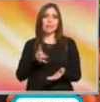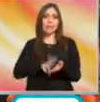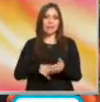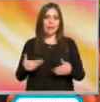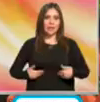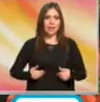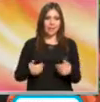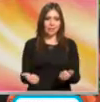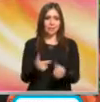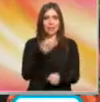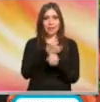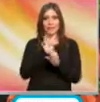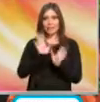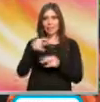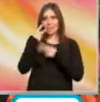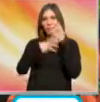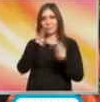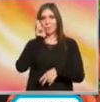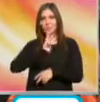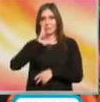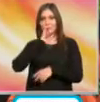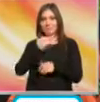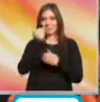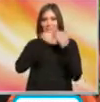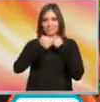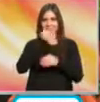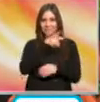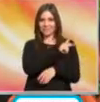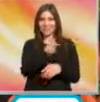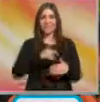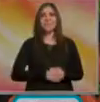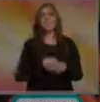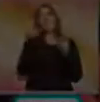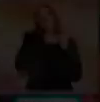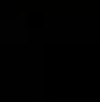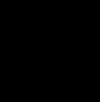nomás Pues ya, yo ya voy a probar. una escapada y me lo Adelante. voy a llevar. Chef, como siempre, muchísimas gracias. Gracias a ustedes.